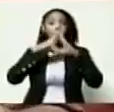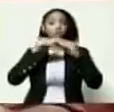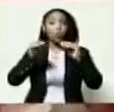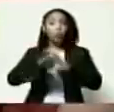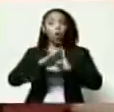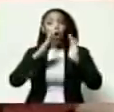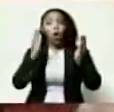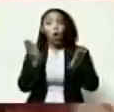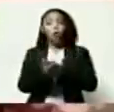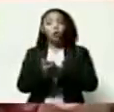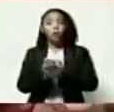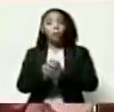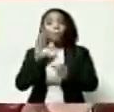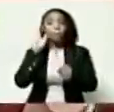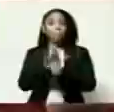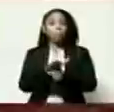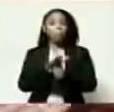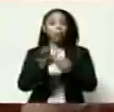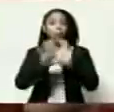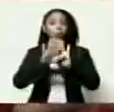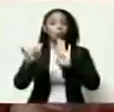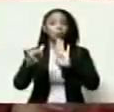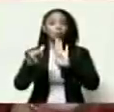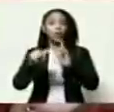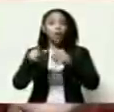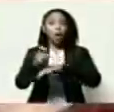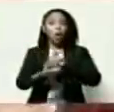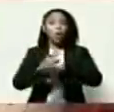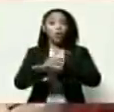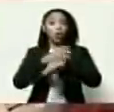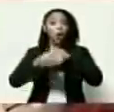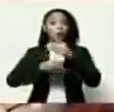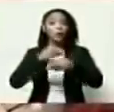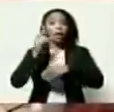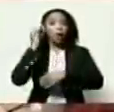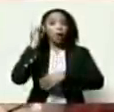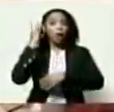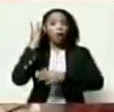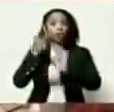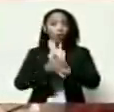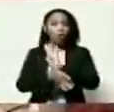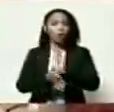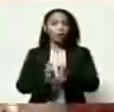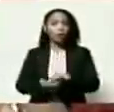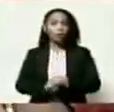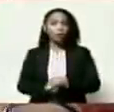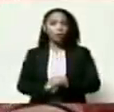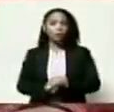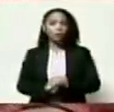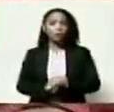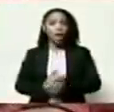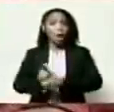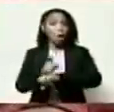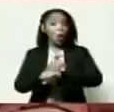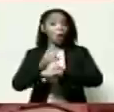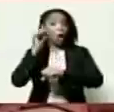mundo, para tapar la constituyente. Y era el gobierno que lo hacía, ¿eh? Era el gobierno.